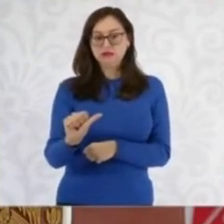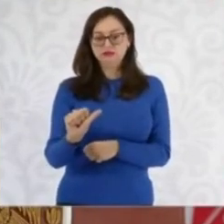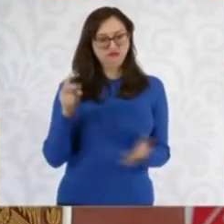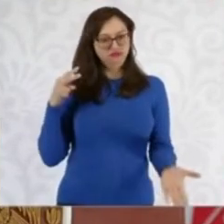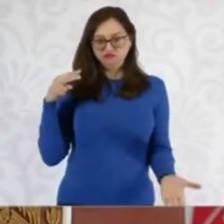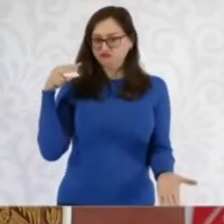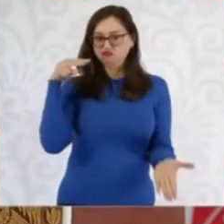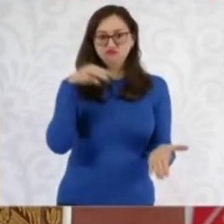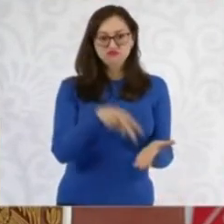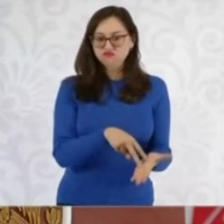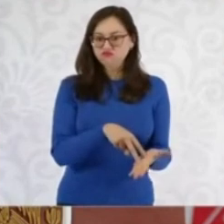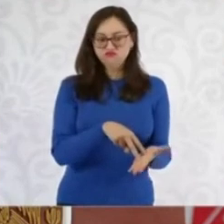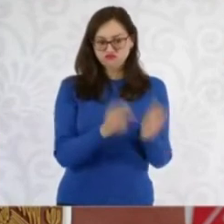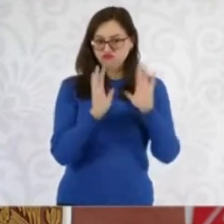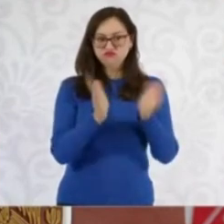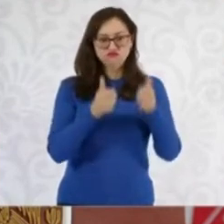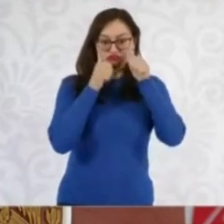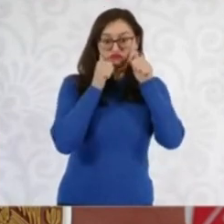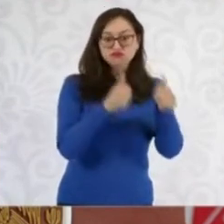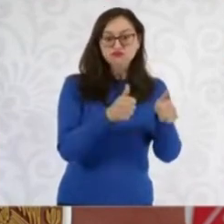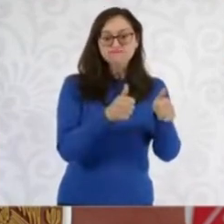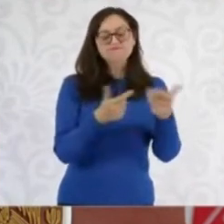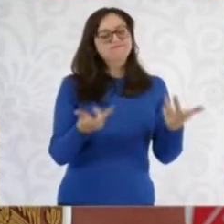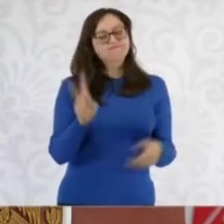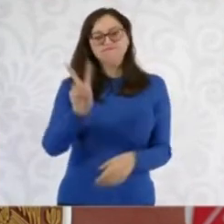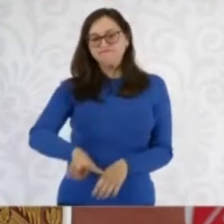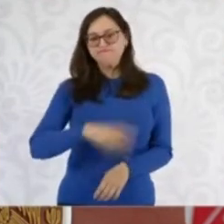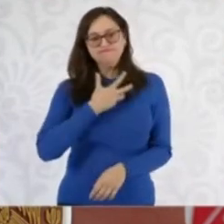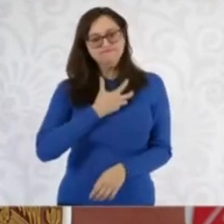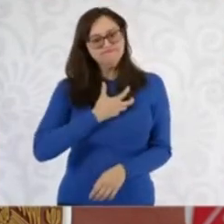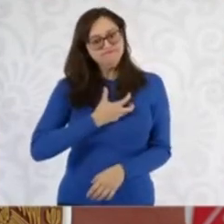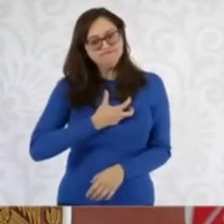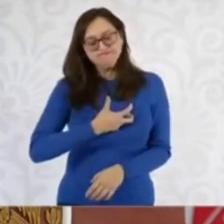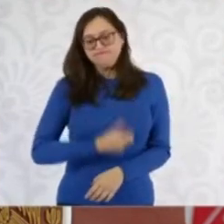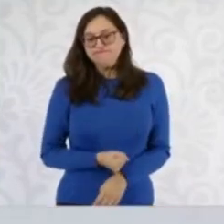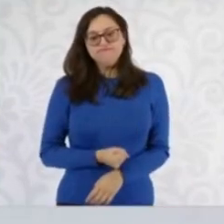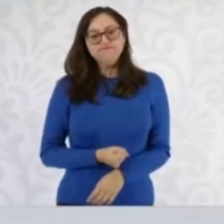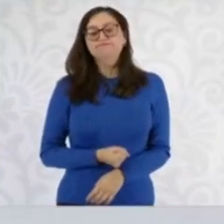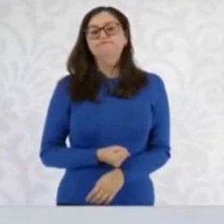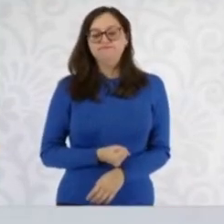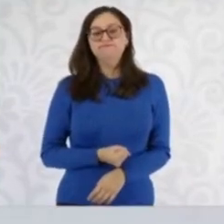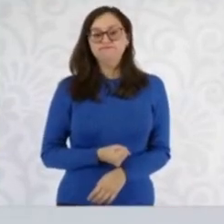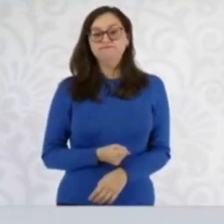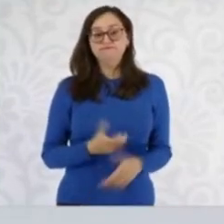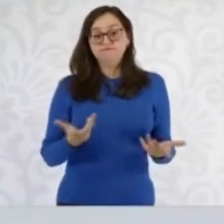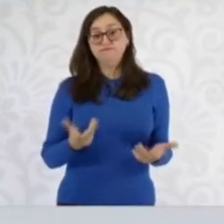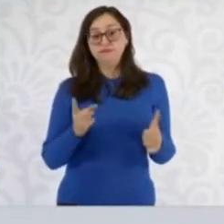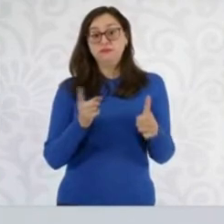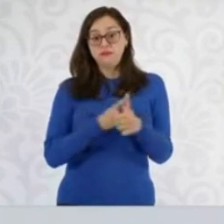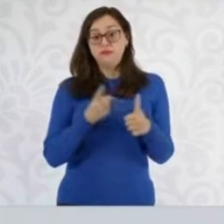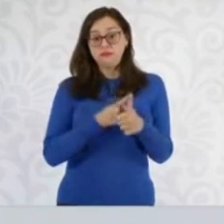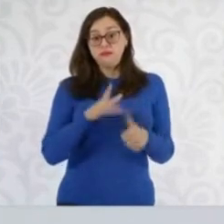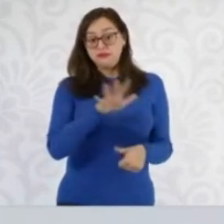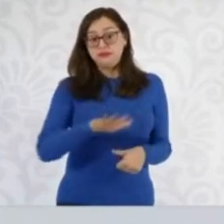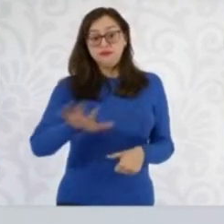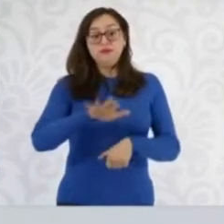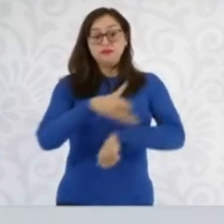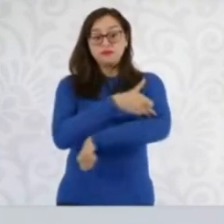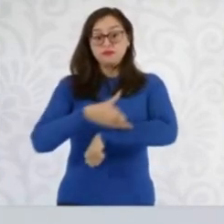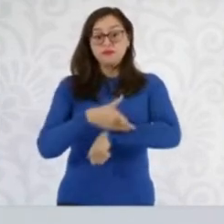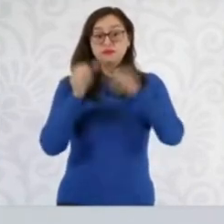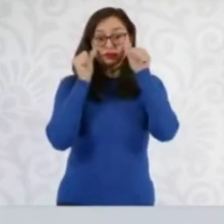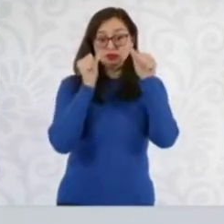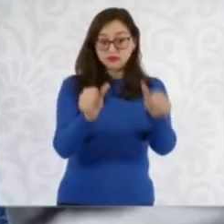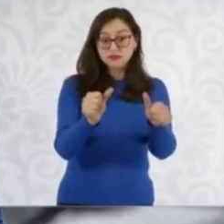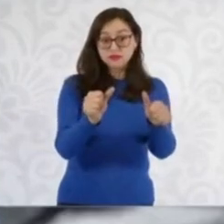Es muy triste que haya ocurrido esto. El objetivo primero pues es atender a las familias y